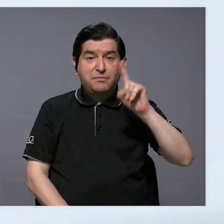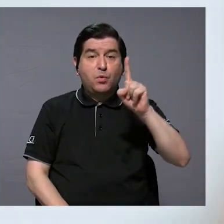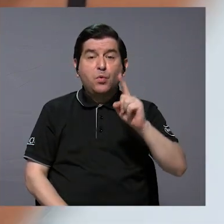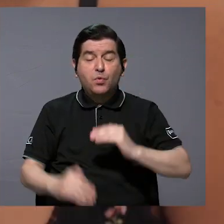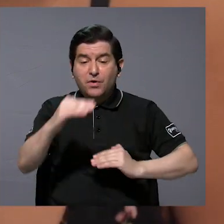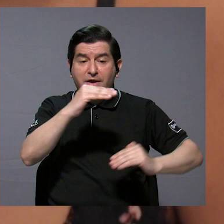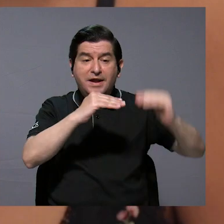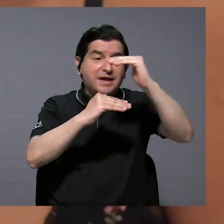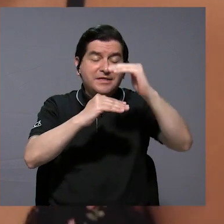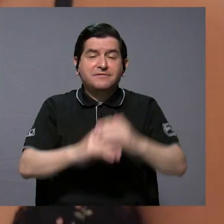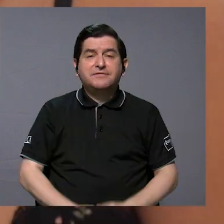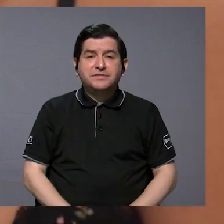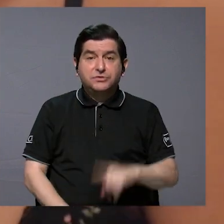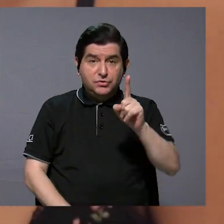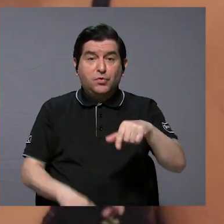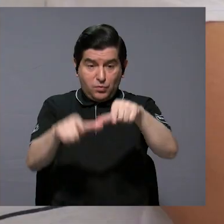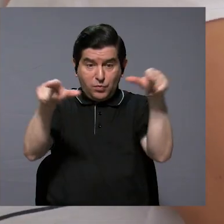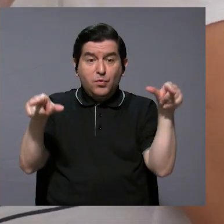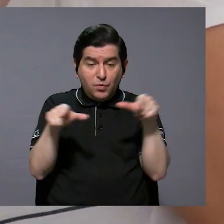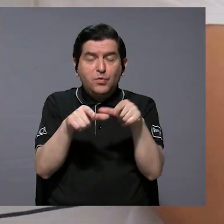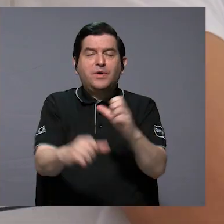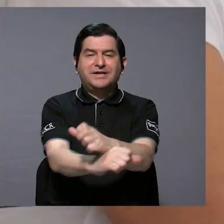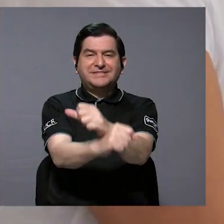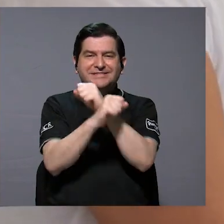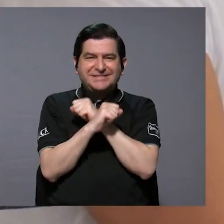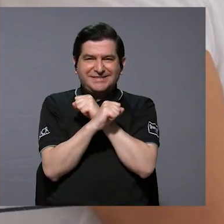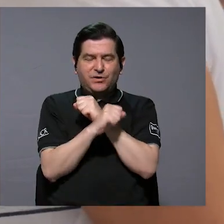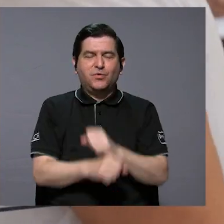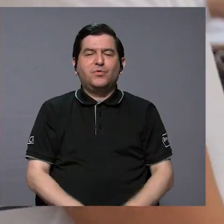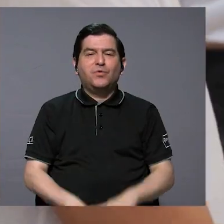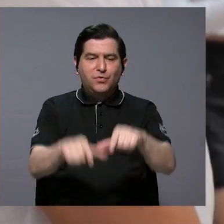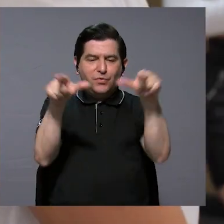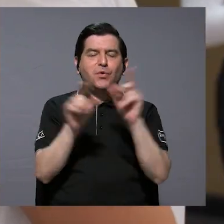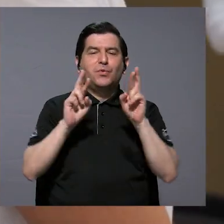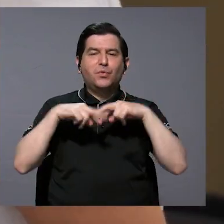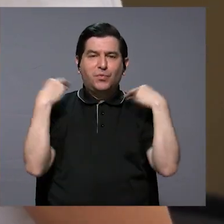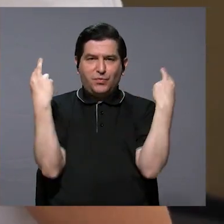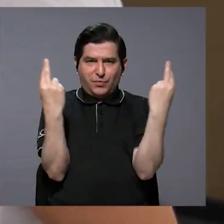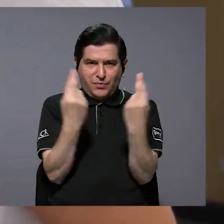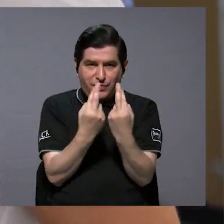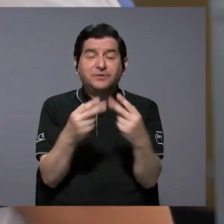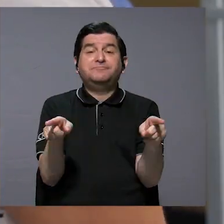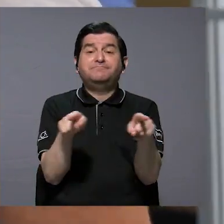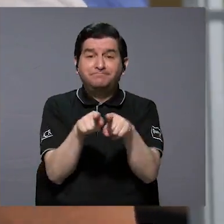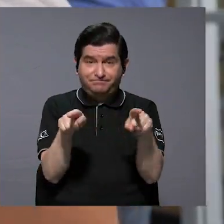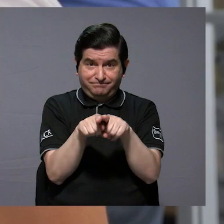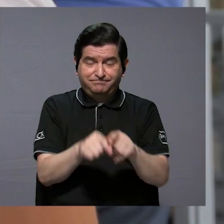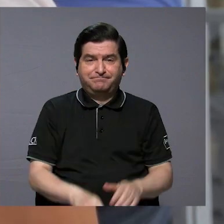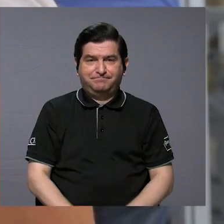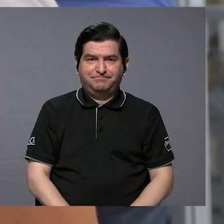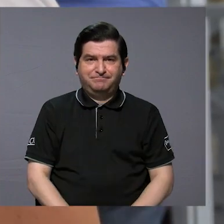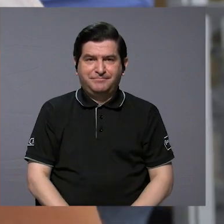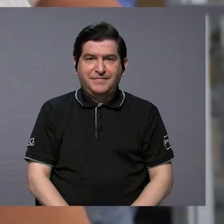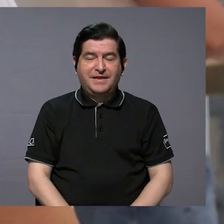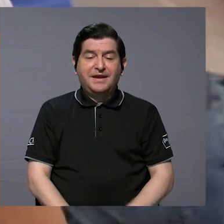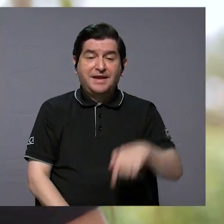CIEM como edificio, como espacio físico, como un lugar seguro también y un lugar de encuentro. Que además resulta